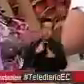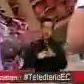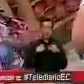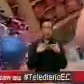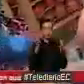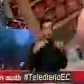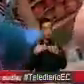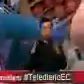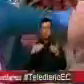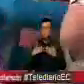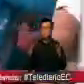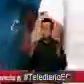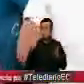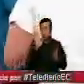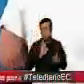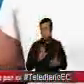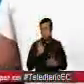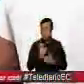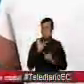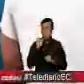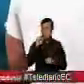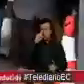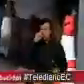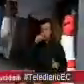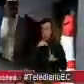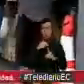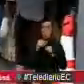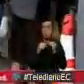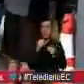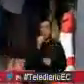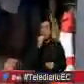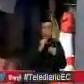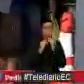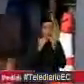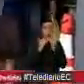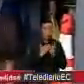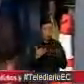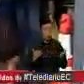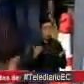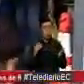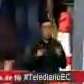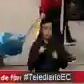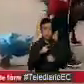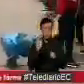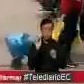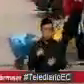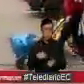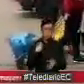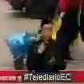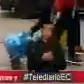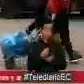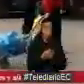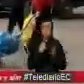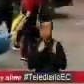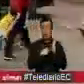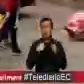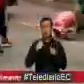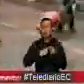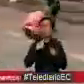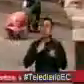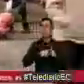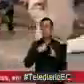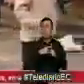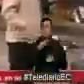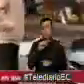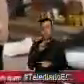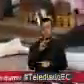supermercados permanecen abiertos en el país con el fin de abastecer de productos de primera necesidad a la ciudadanía. En Quito, el mercado